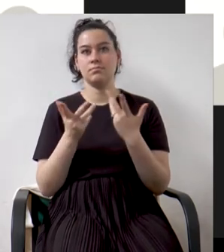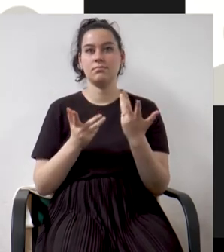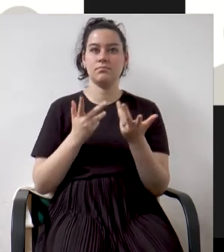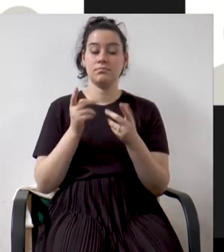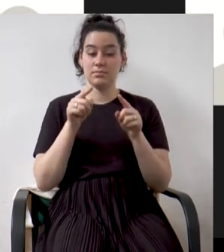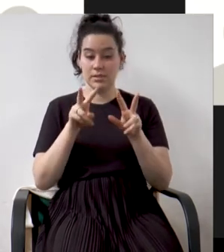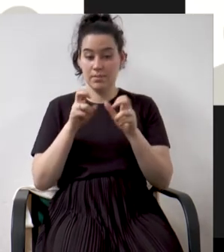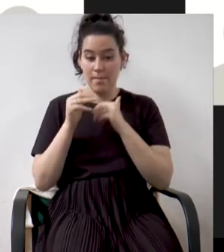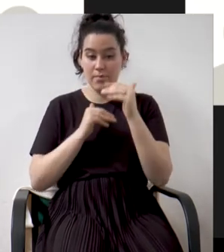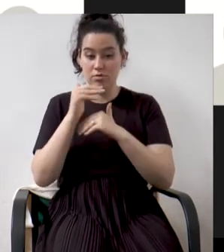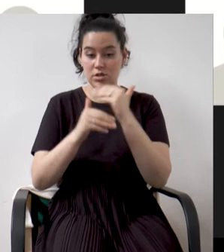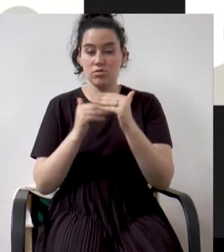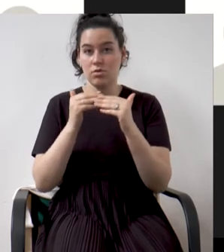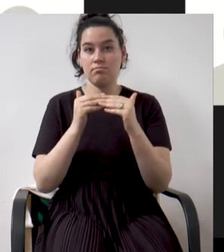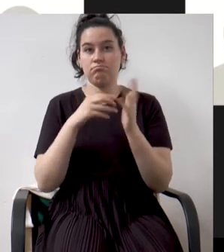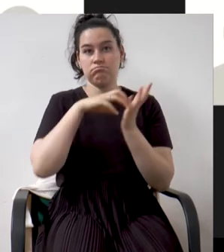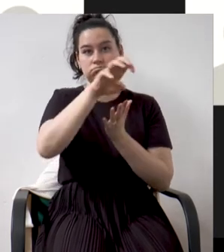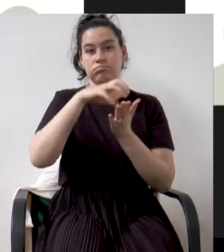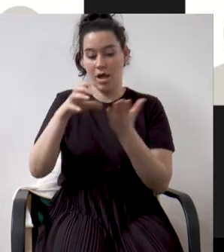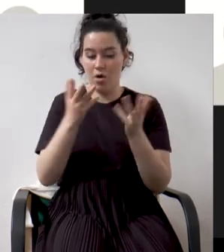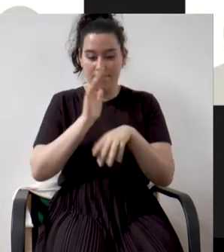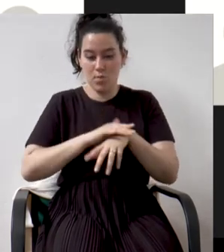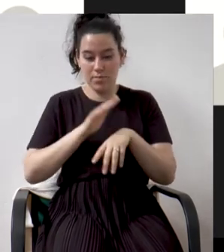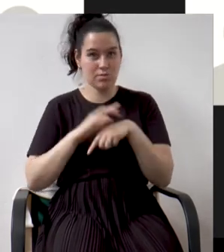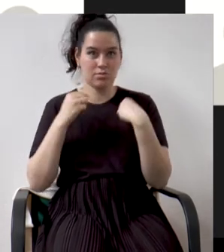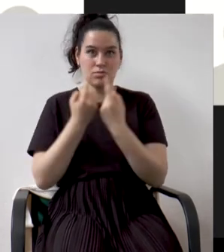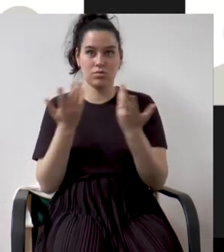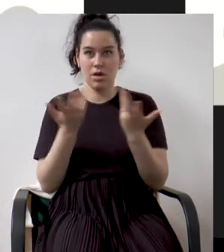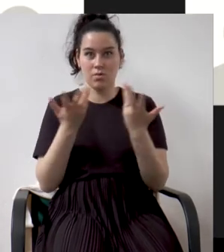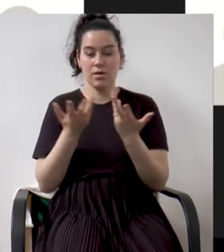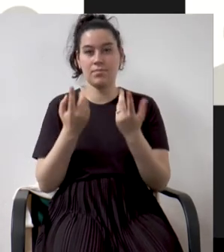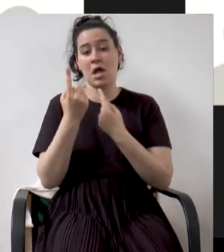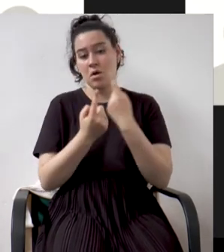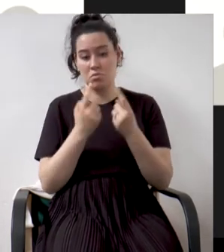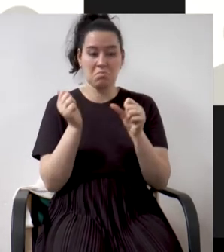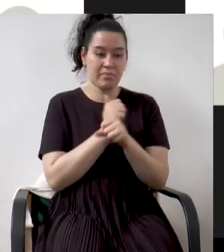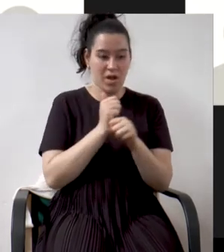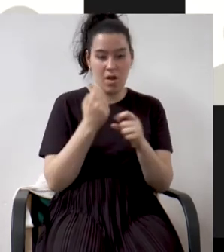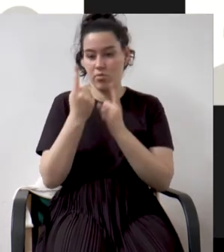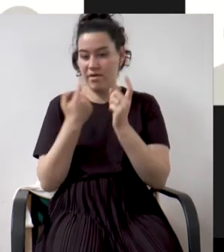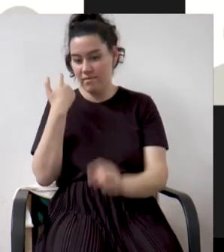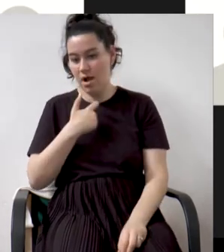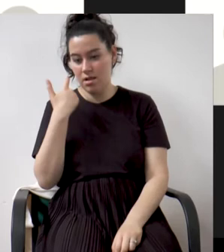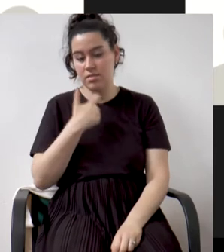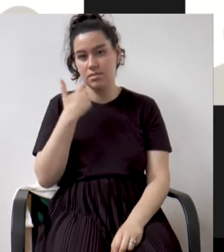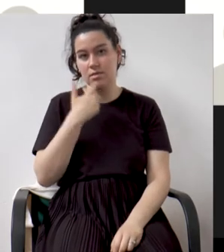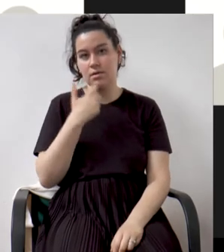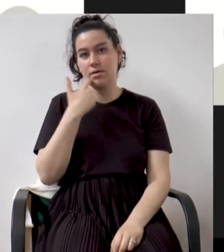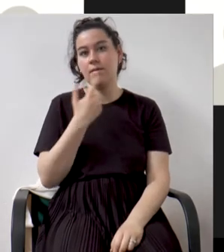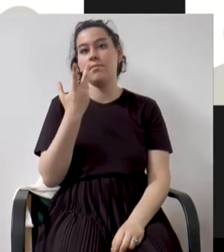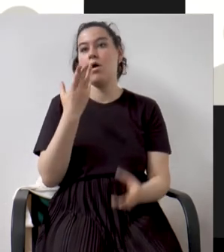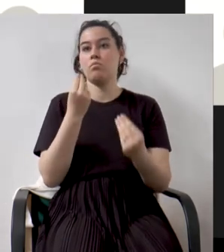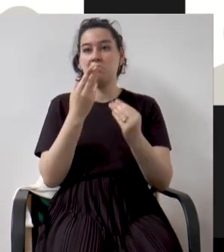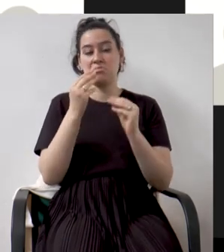del proceso de departamentalización, es en el momento en el que estamos, con algunas propuestas aprobadas, viendo de que se cumplan con todos los